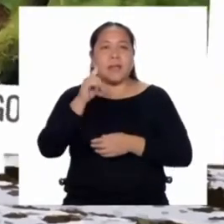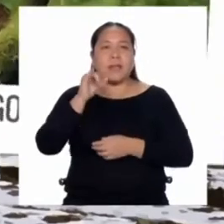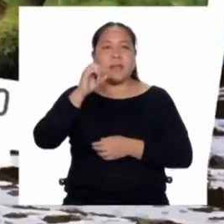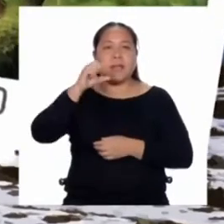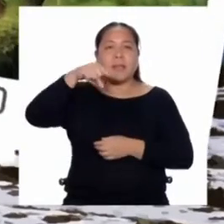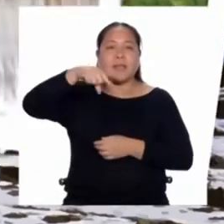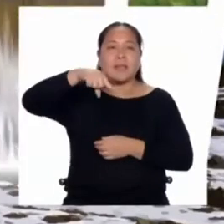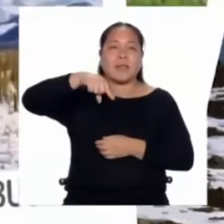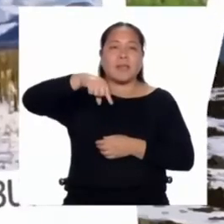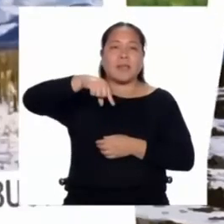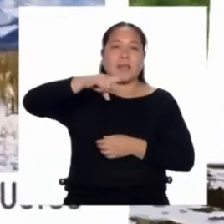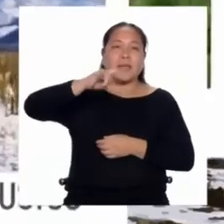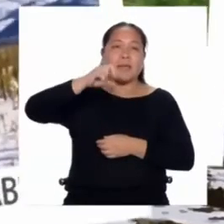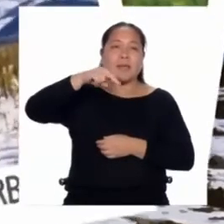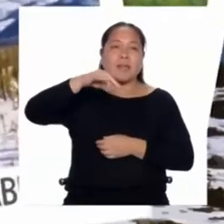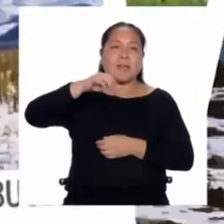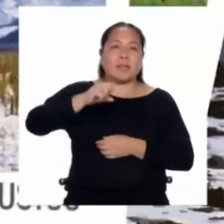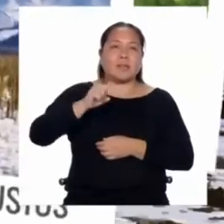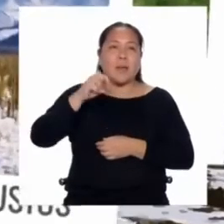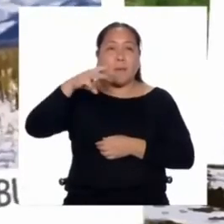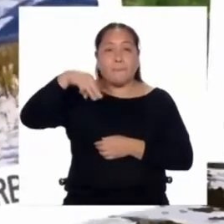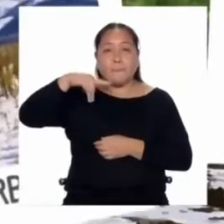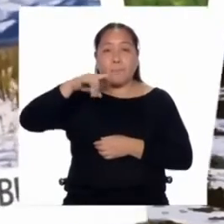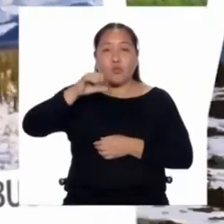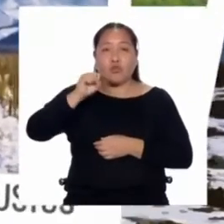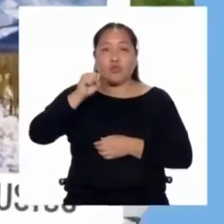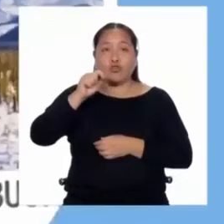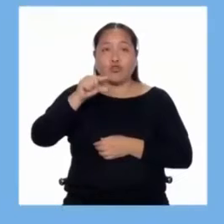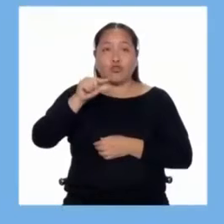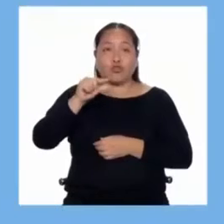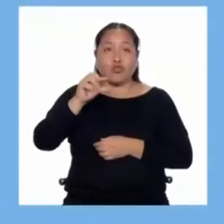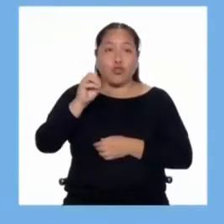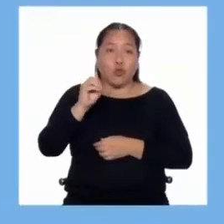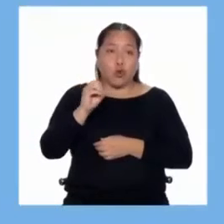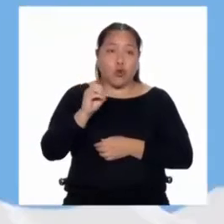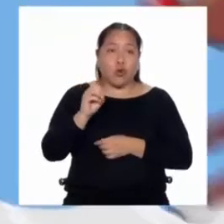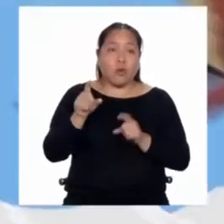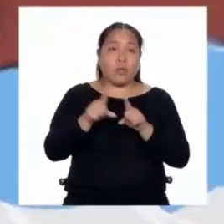líquenes, musgos y mucha hierba o arbustos.